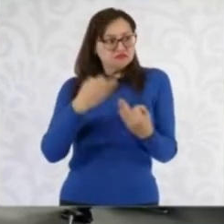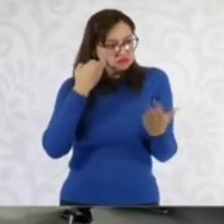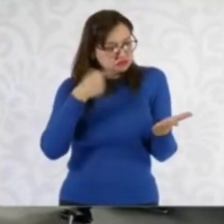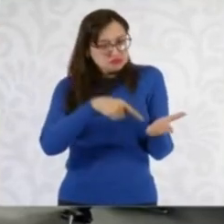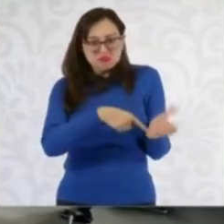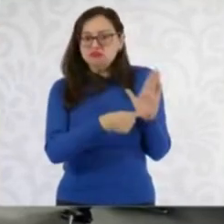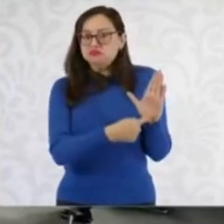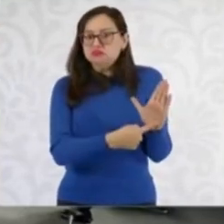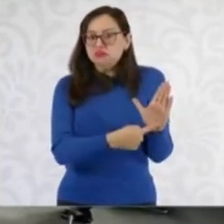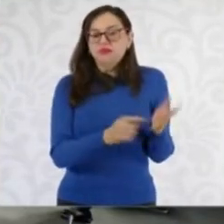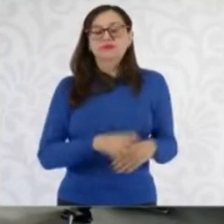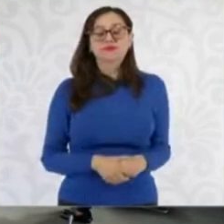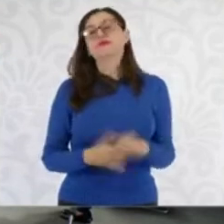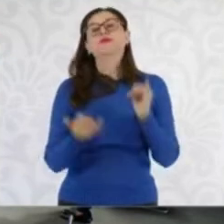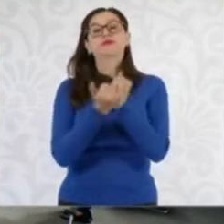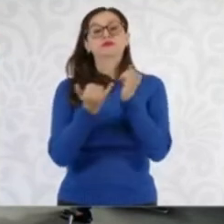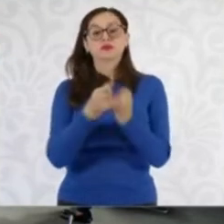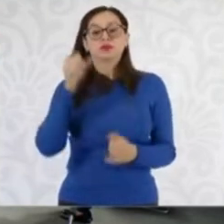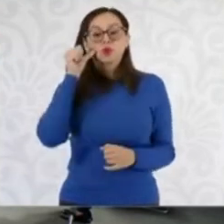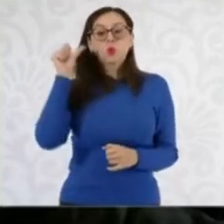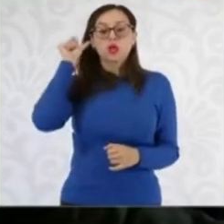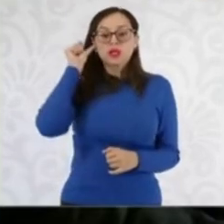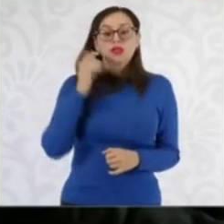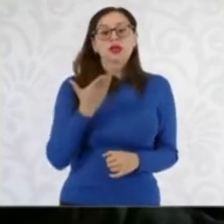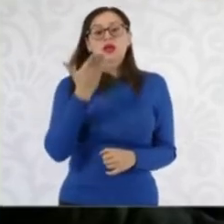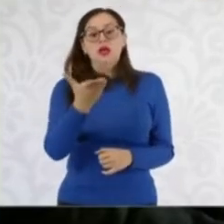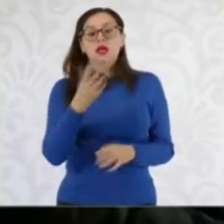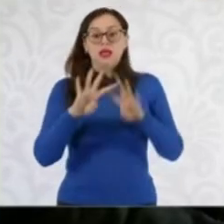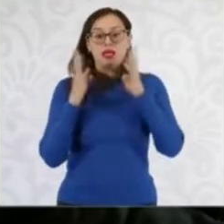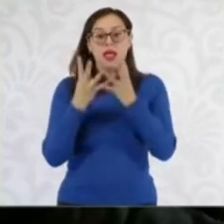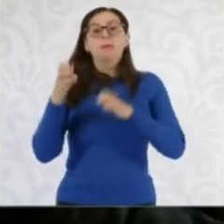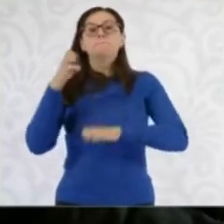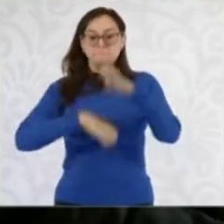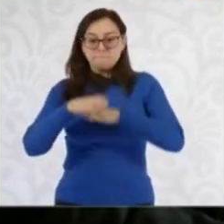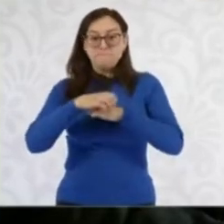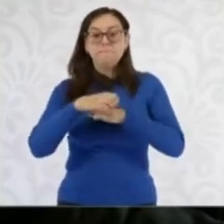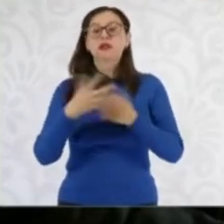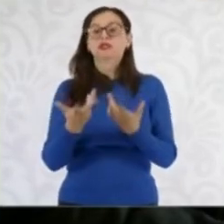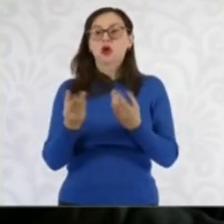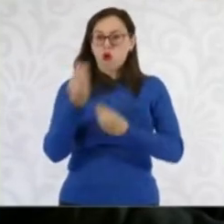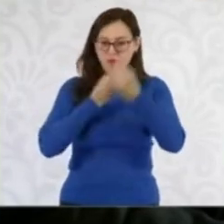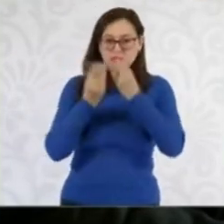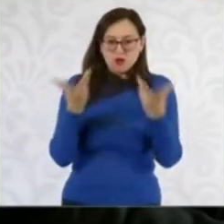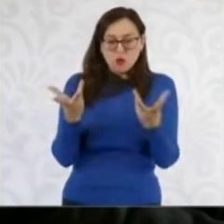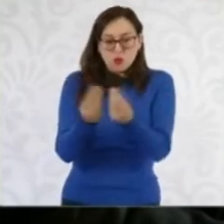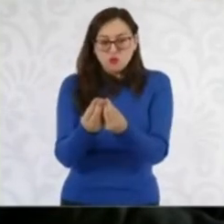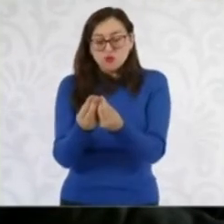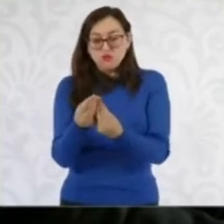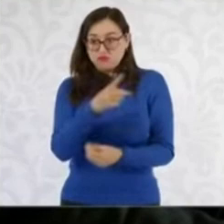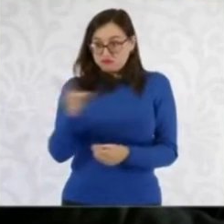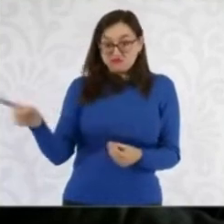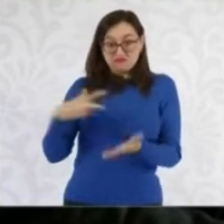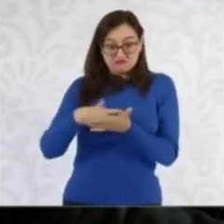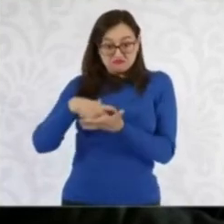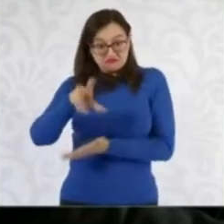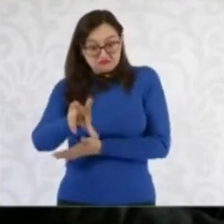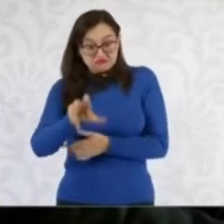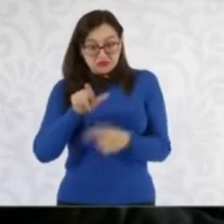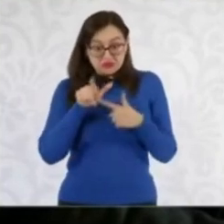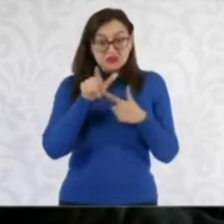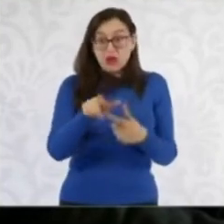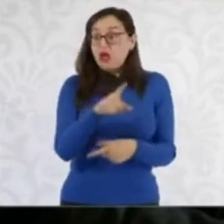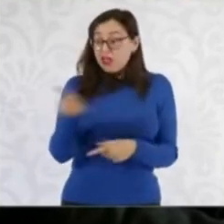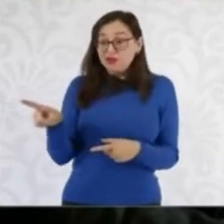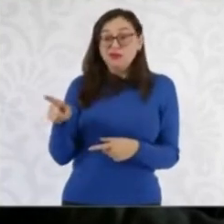la reunión que tuvo con el Consejo en la comida, esa certeza de inversión, ¿qué tanto va a poder incluso beneficiar a